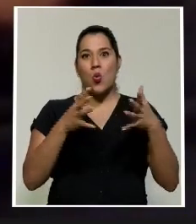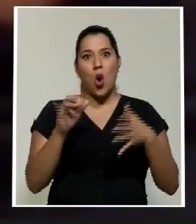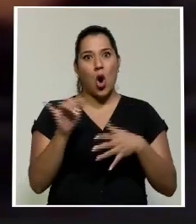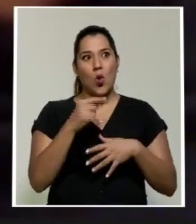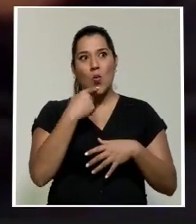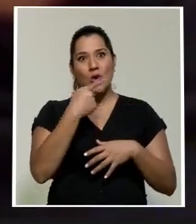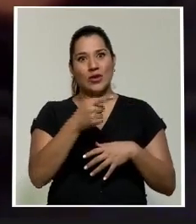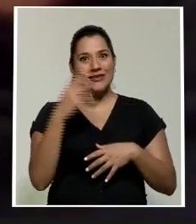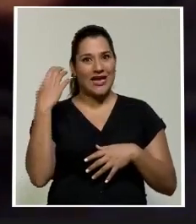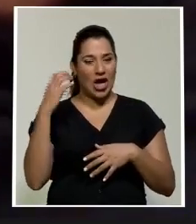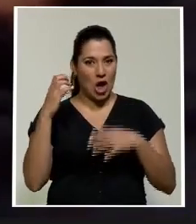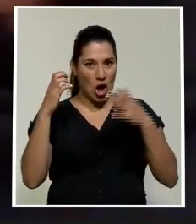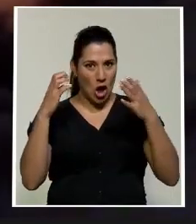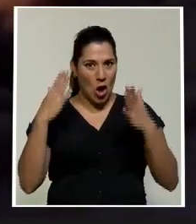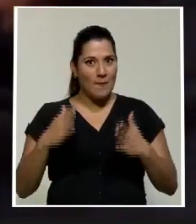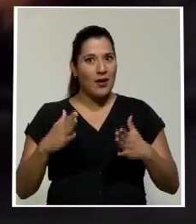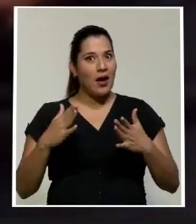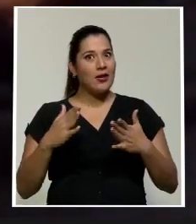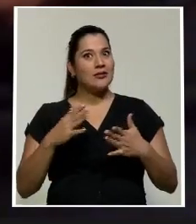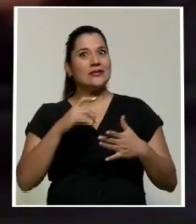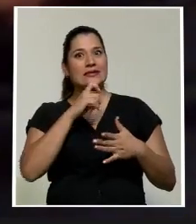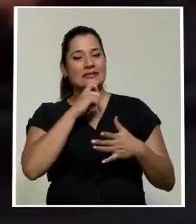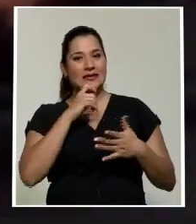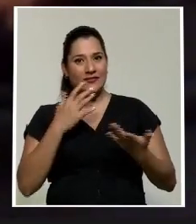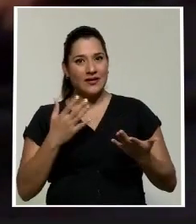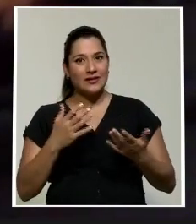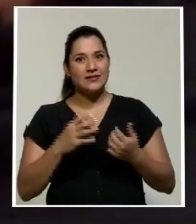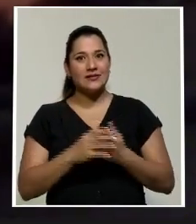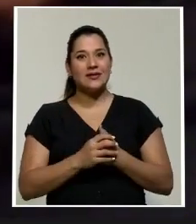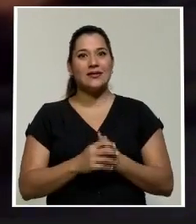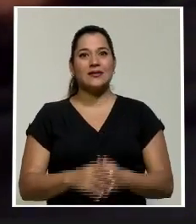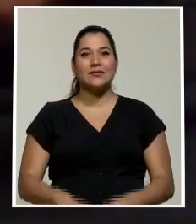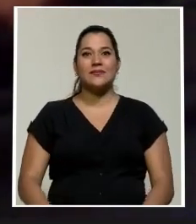colombianos, que se las trae, arrecha.